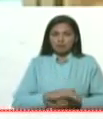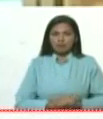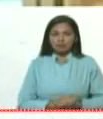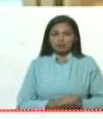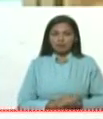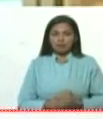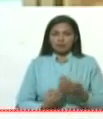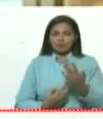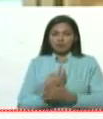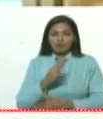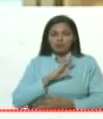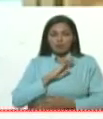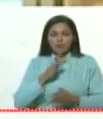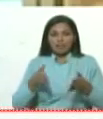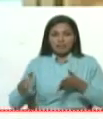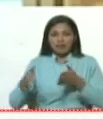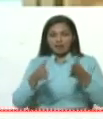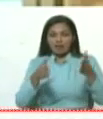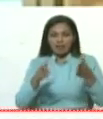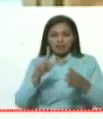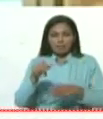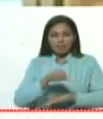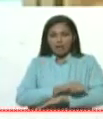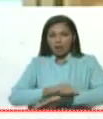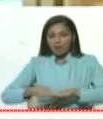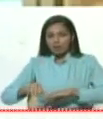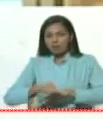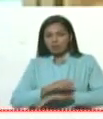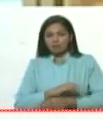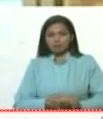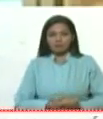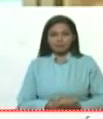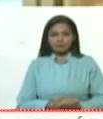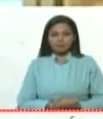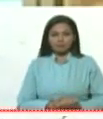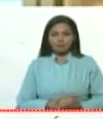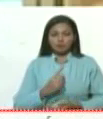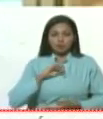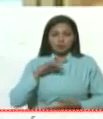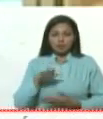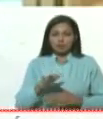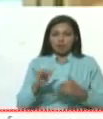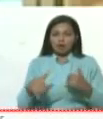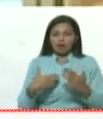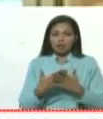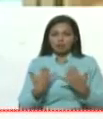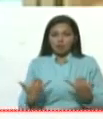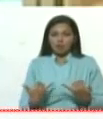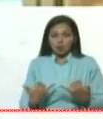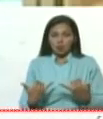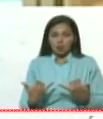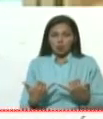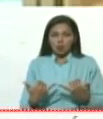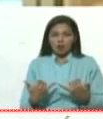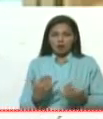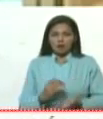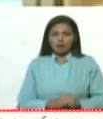el funcionamiento de las calles, avenidas. Estamos ahora en época